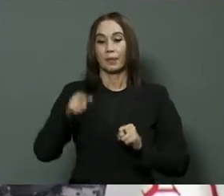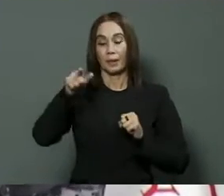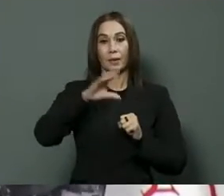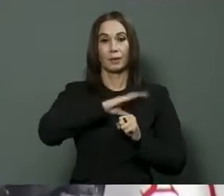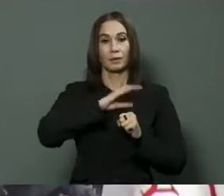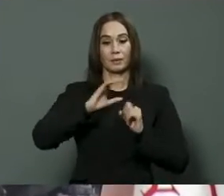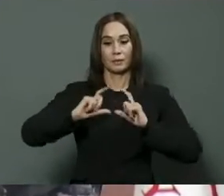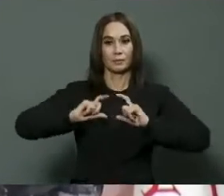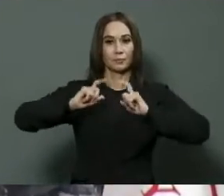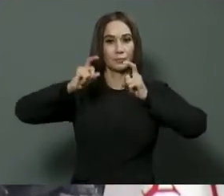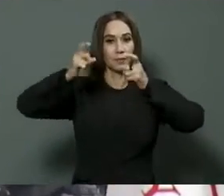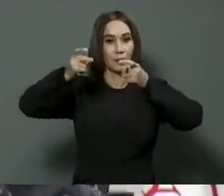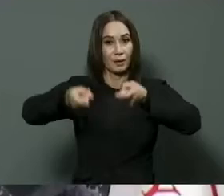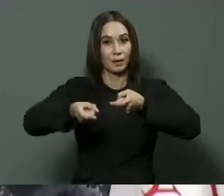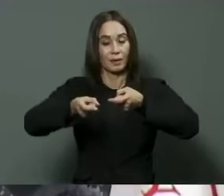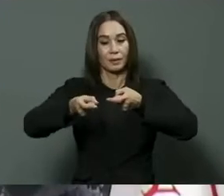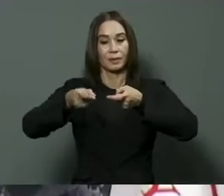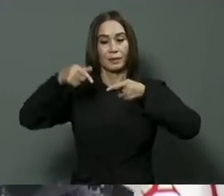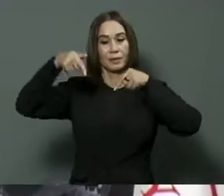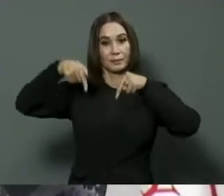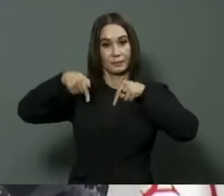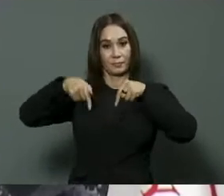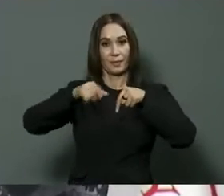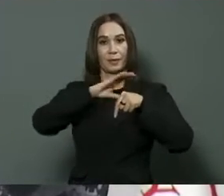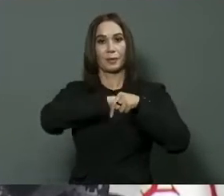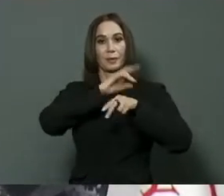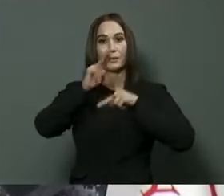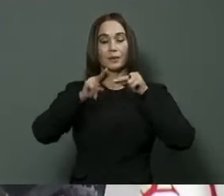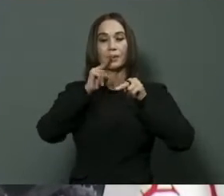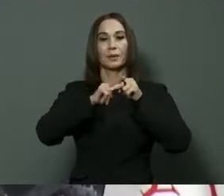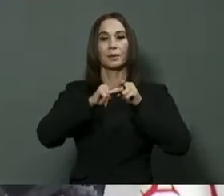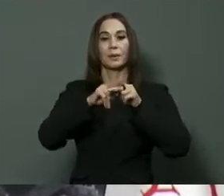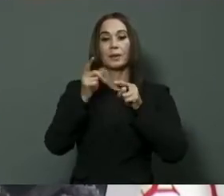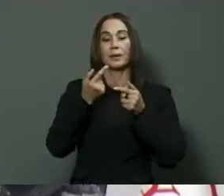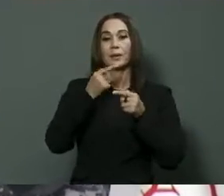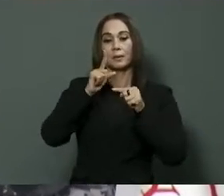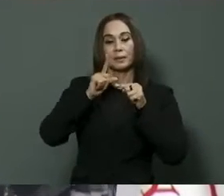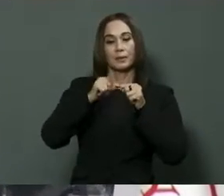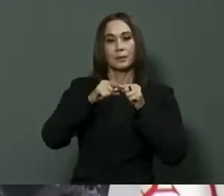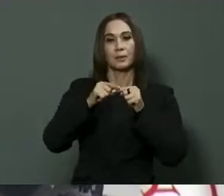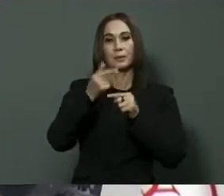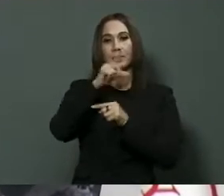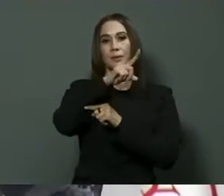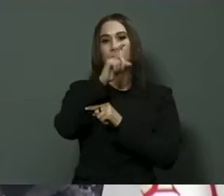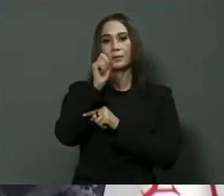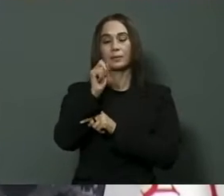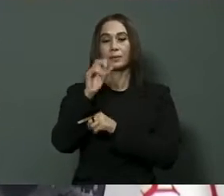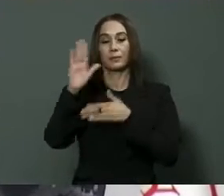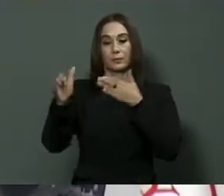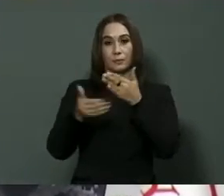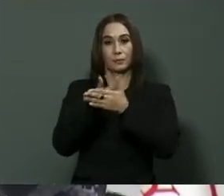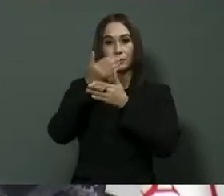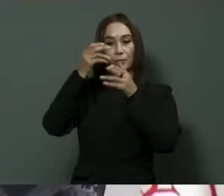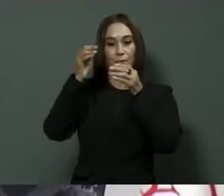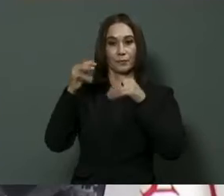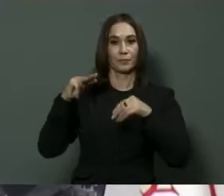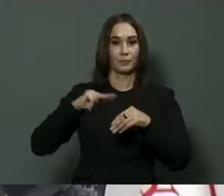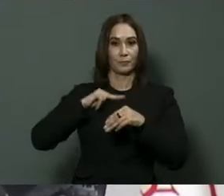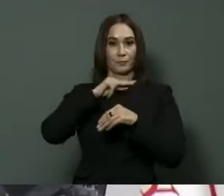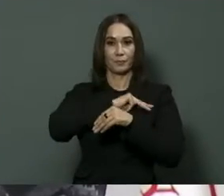realiza la entrega del talento humano de nuestro cuerpo de policía consistente en 100 nuevos efectivos